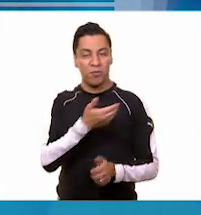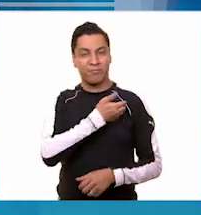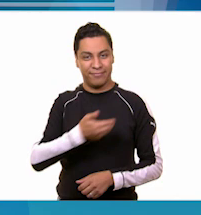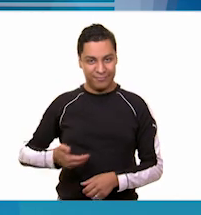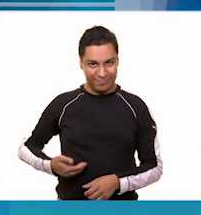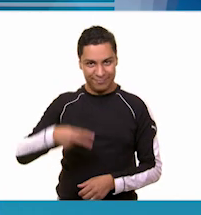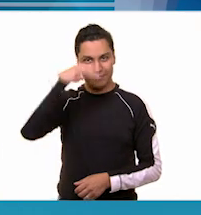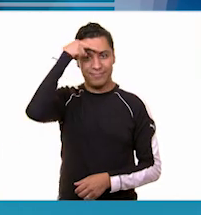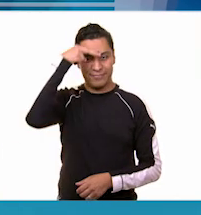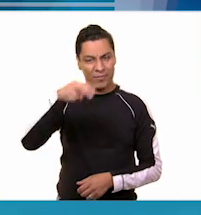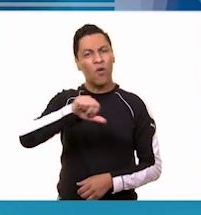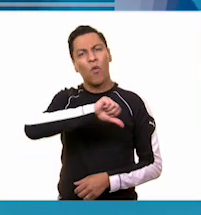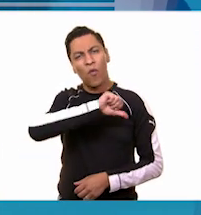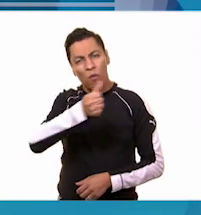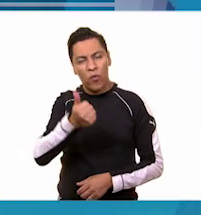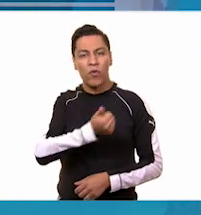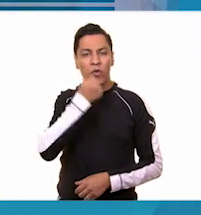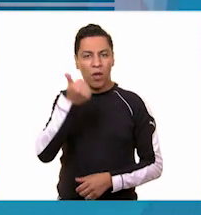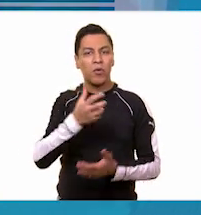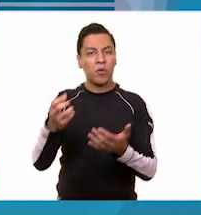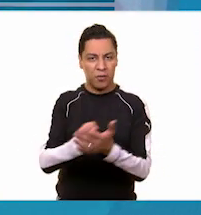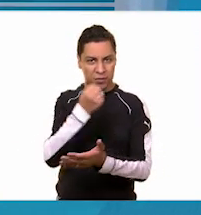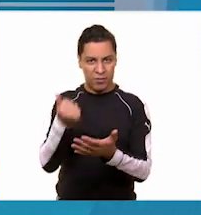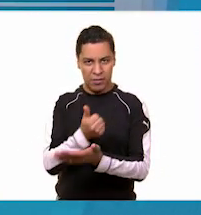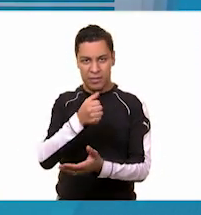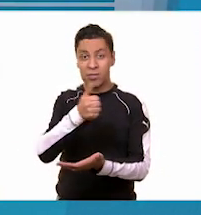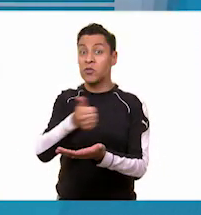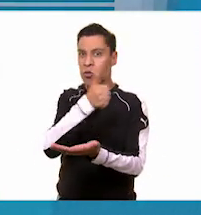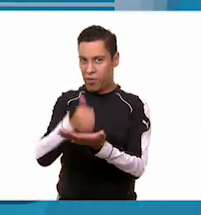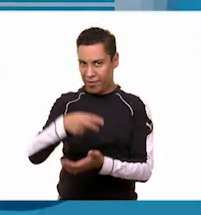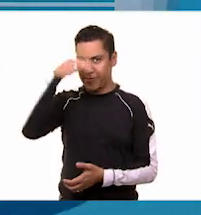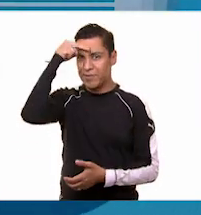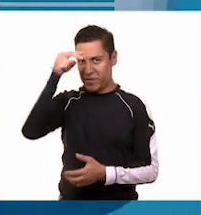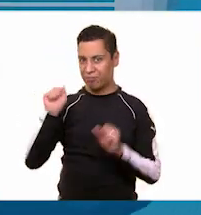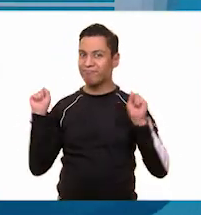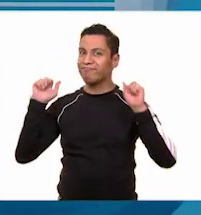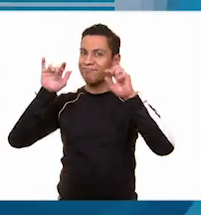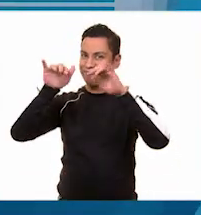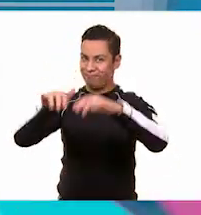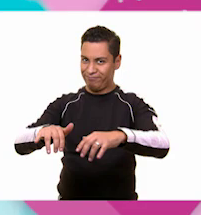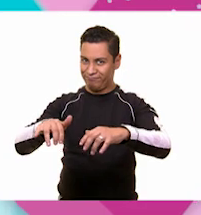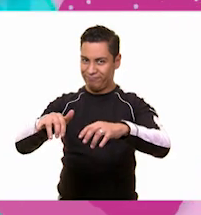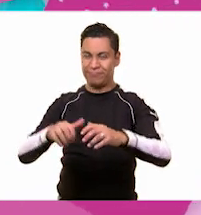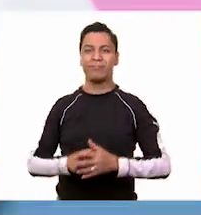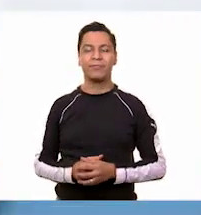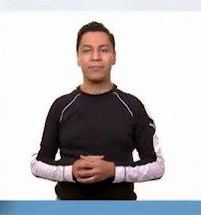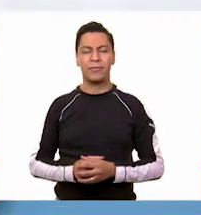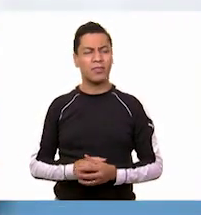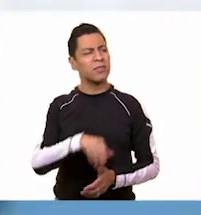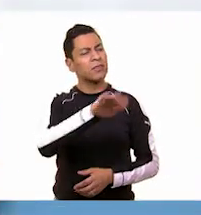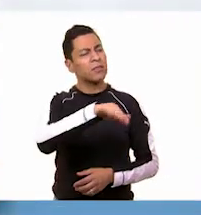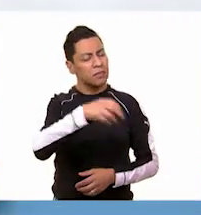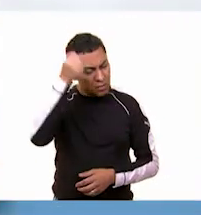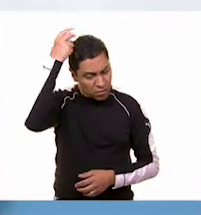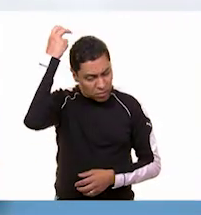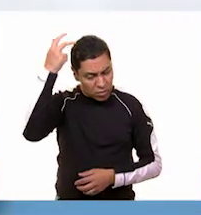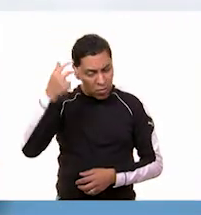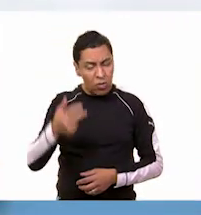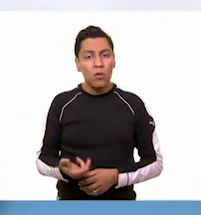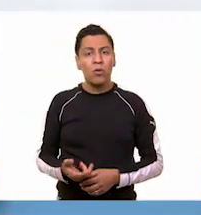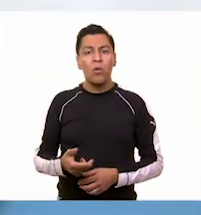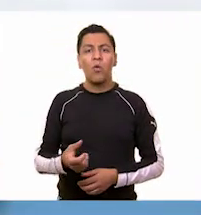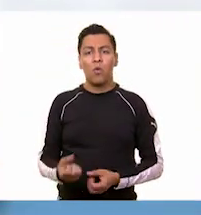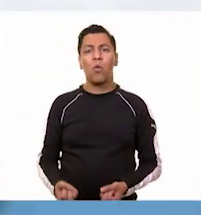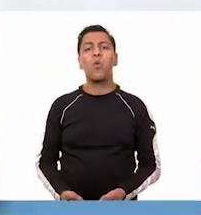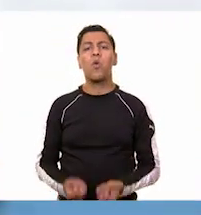ganadores de la etapa estatal a la Ciudad de México. Muy bien. Raulito, ¿a qué parte de la pirámide invertida corresponde